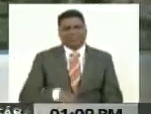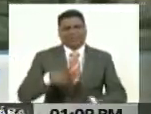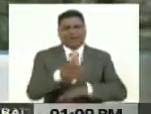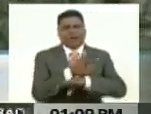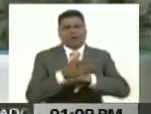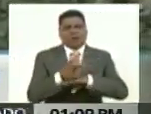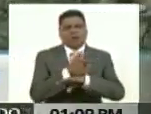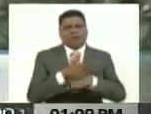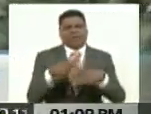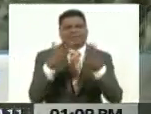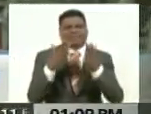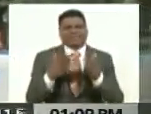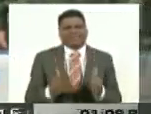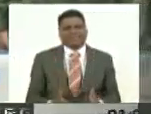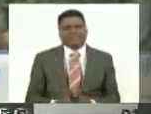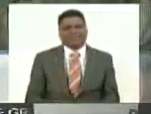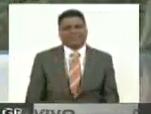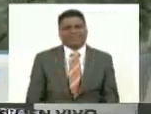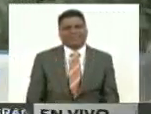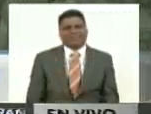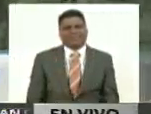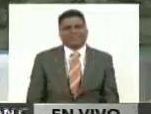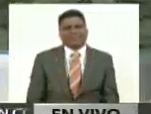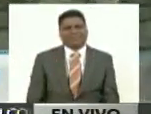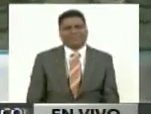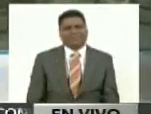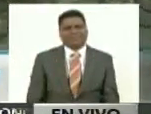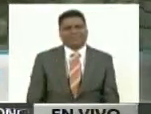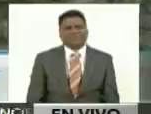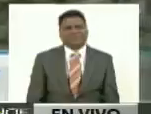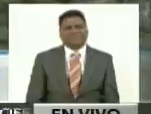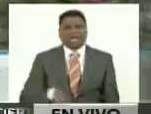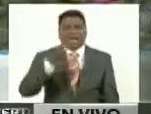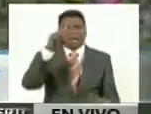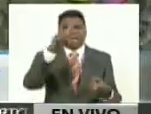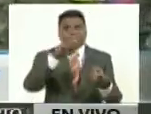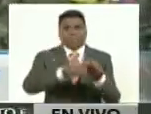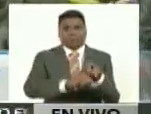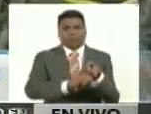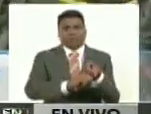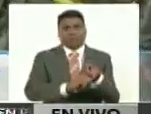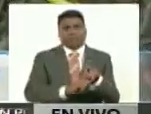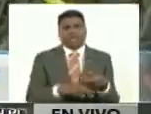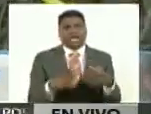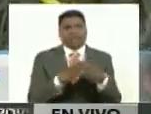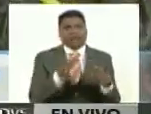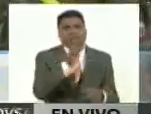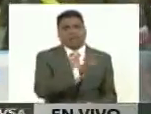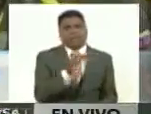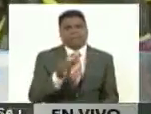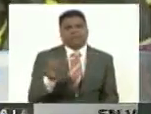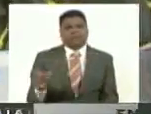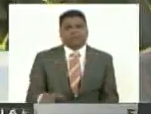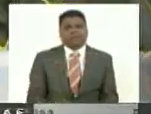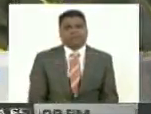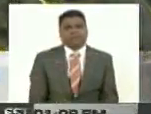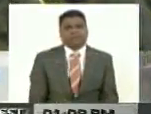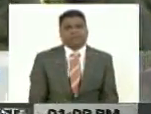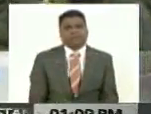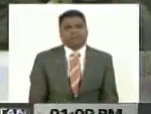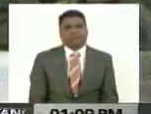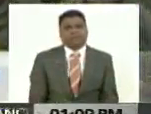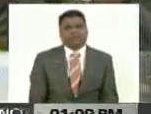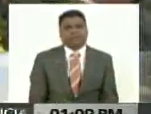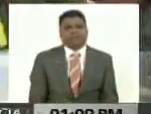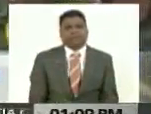en jefe, Henry de Jesús Rangel Silva, su esposa, a todos los compañeros, compañeras, combatientes